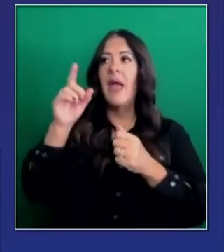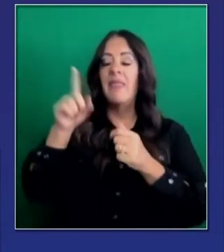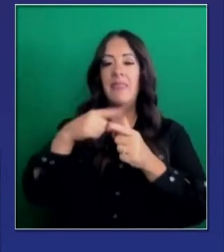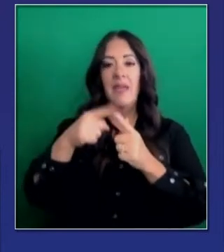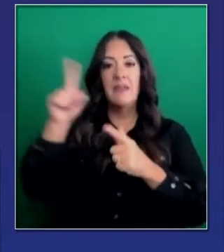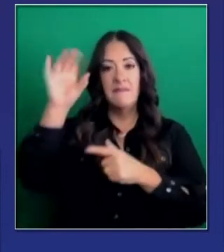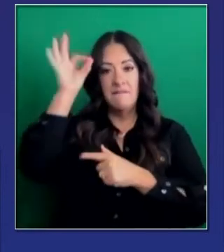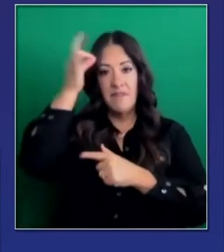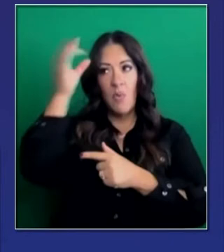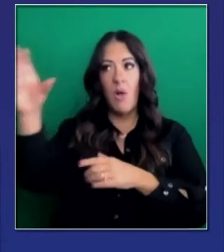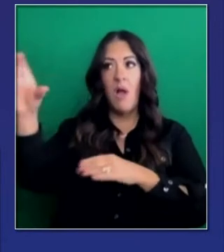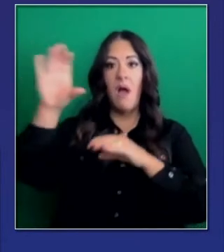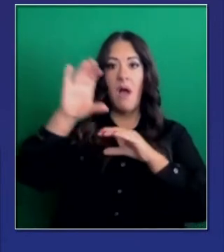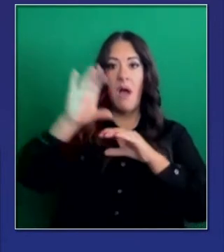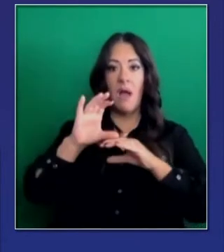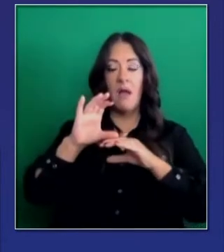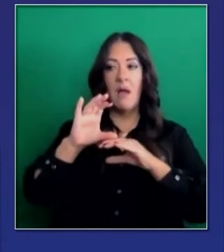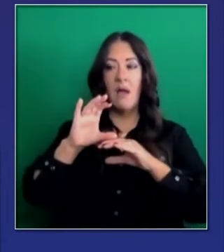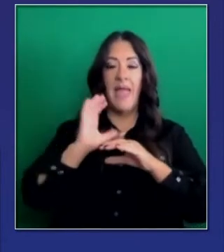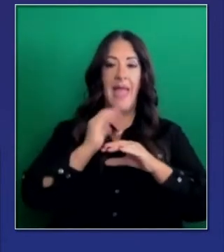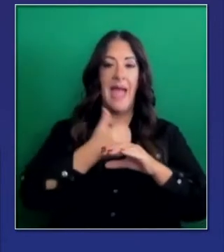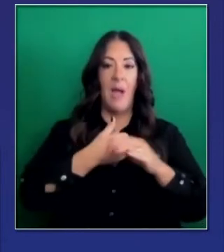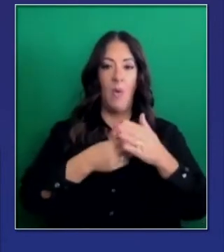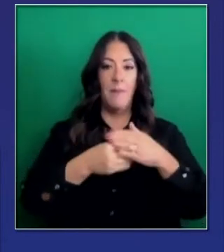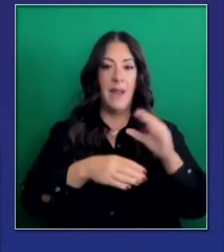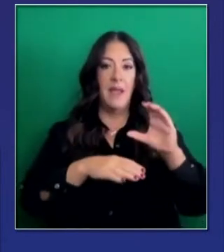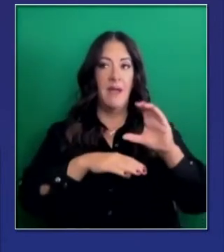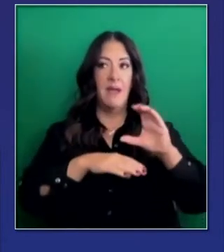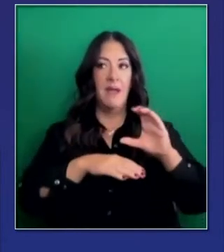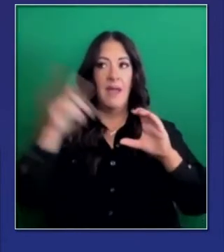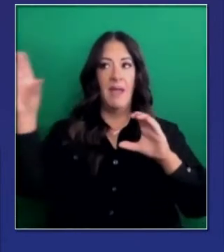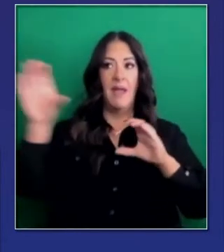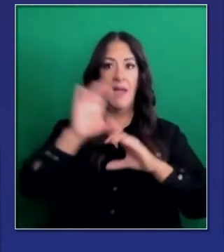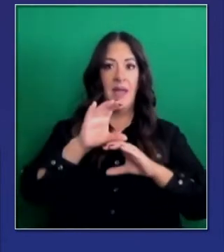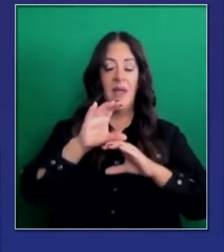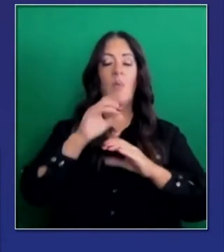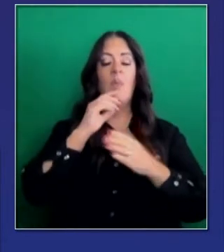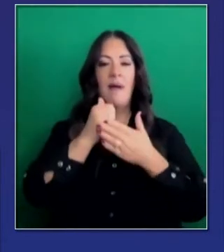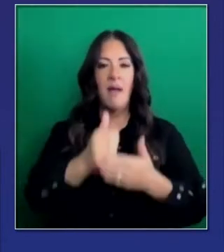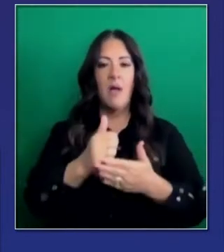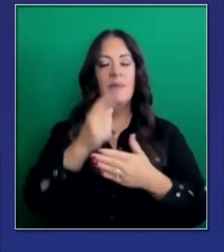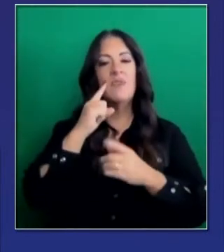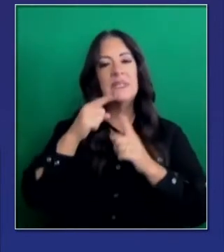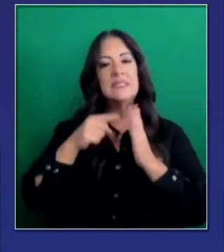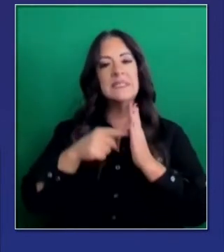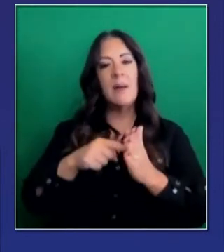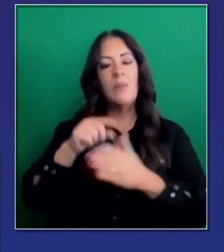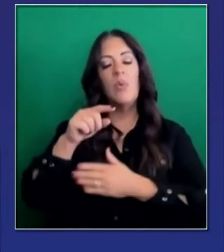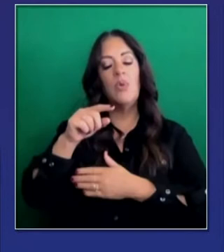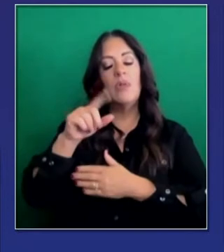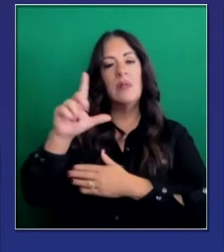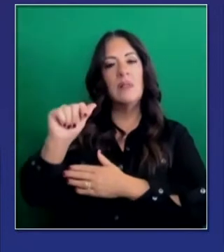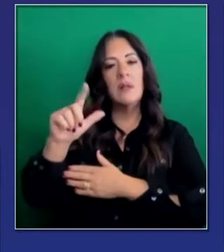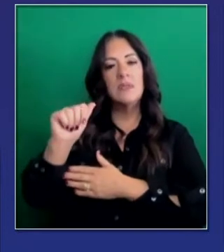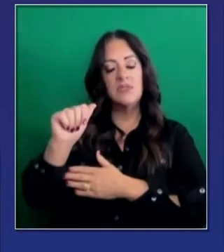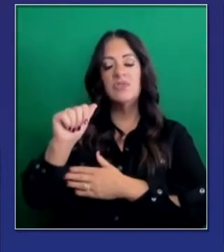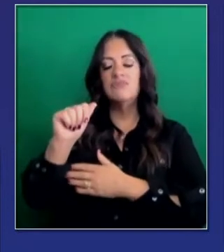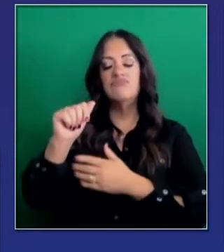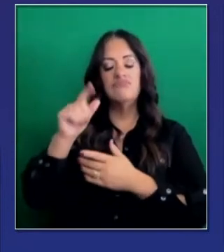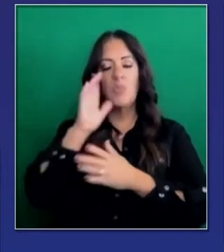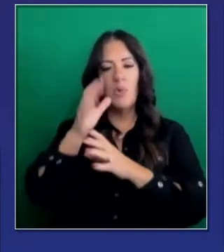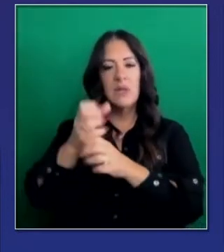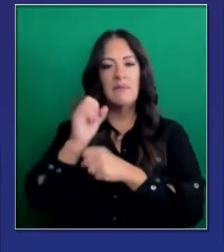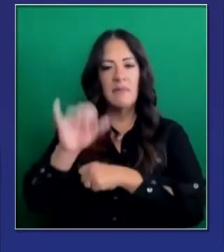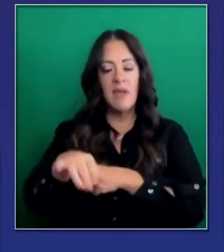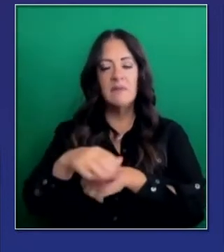identificado no solamente para el estado pero también para los condados como los ángeles en particular con apropiaciones directas la campaña